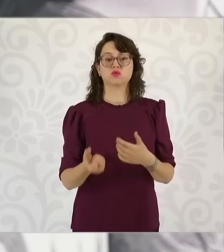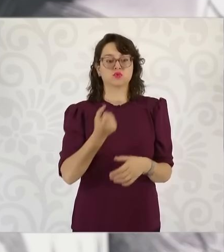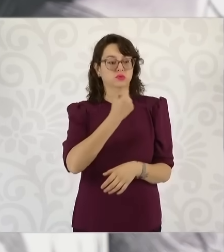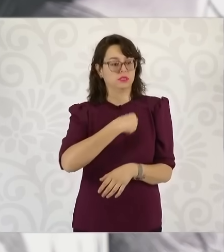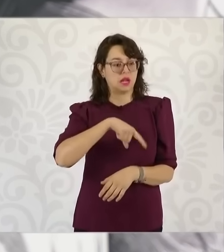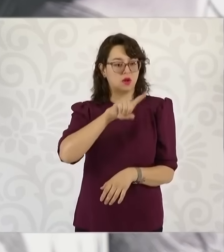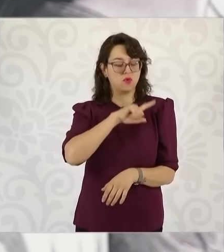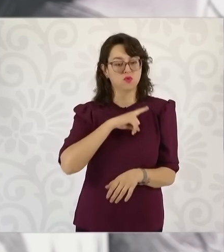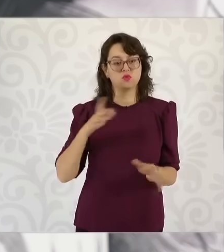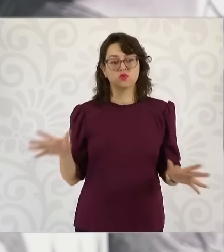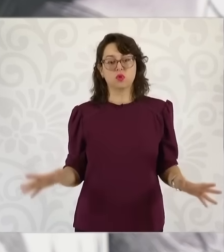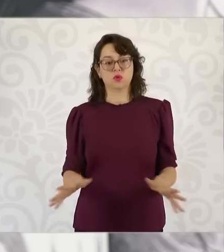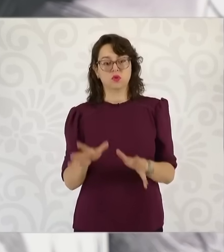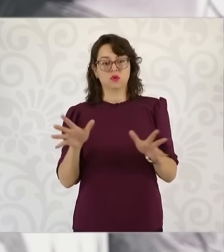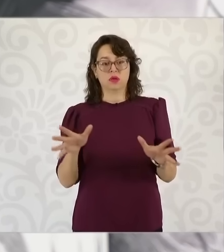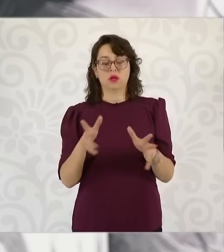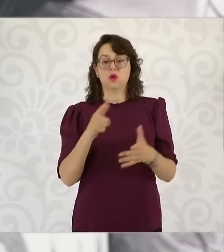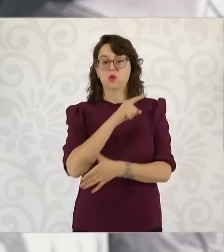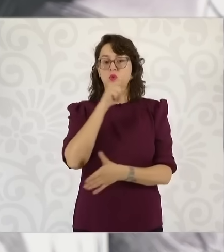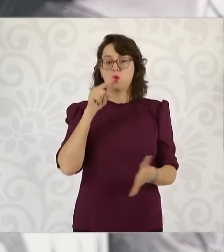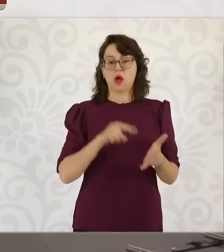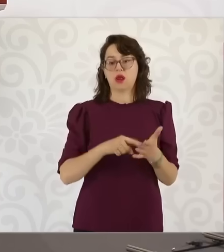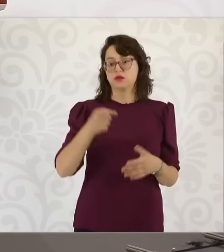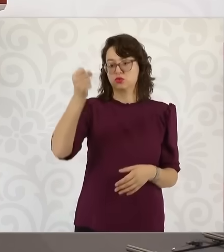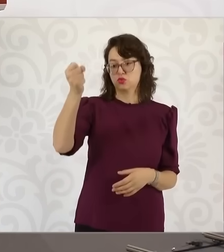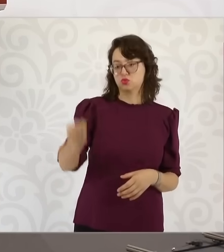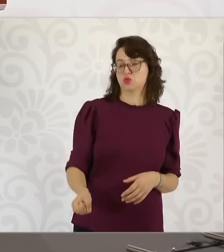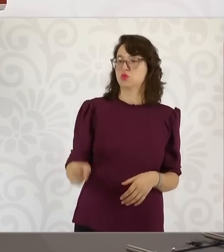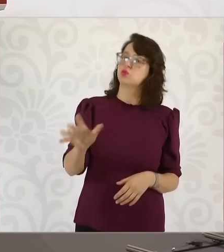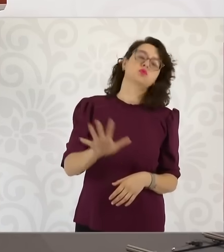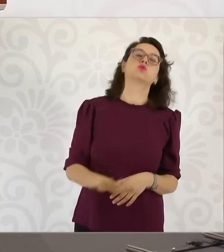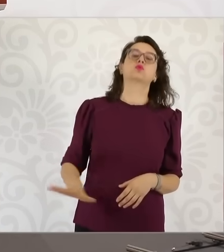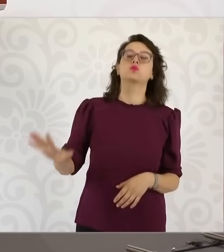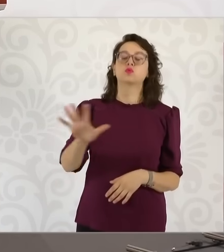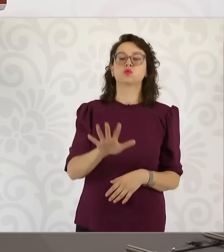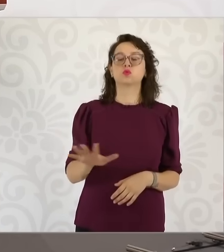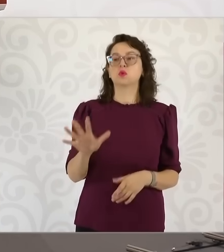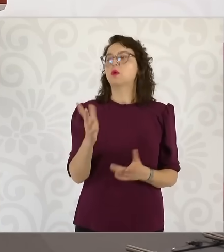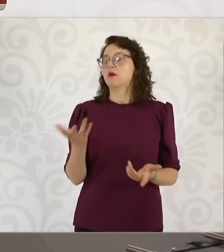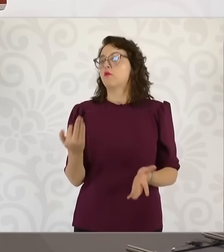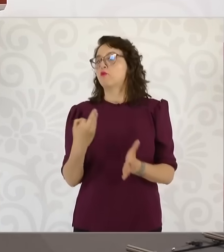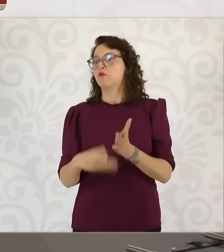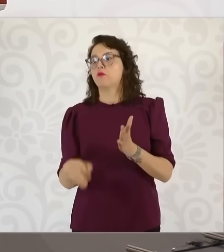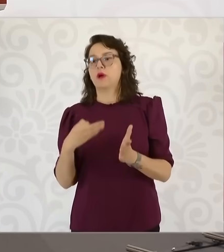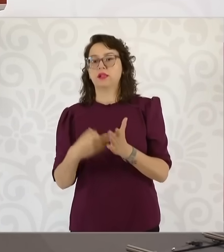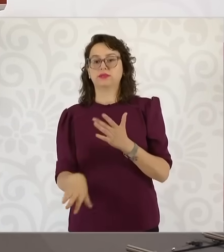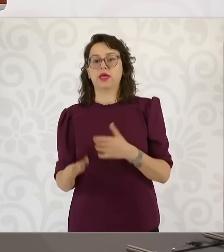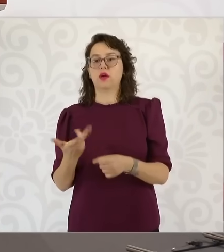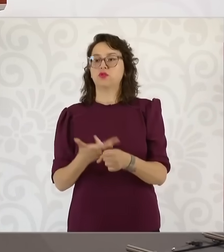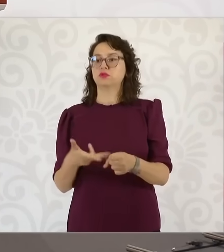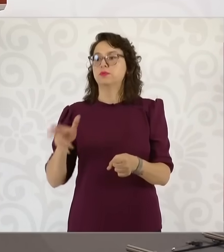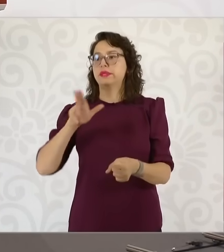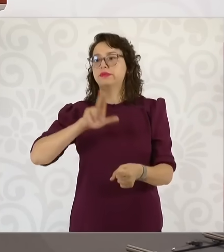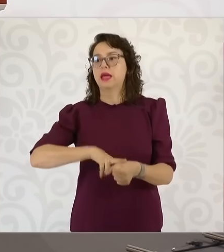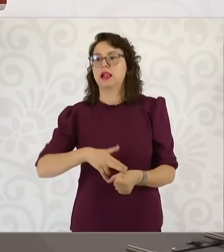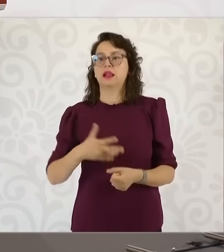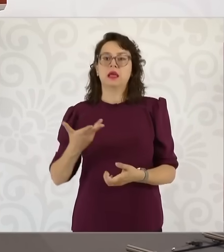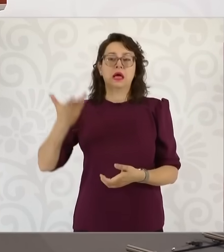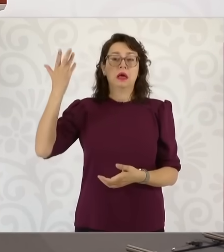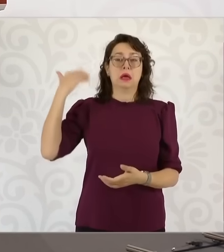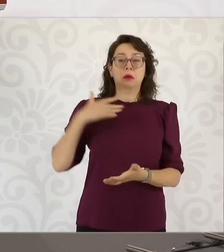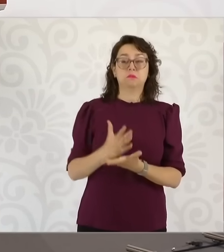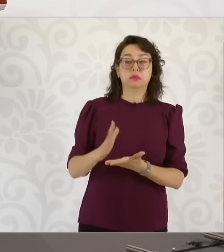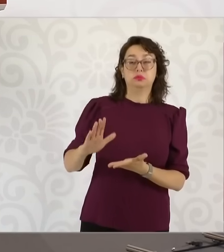salud, en las zonas del sureste del país, especialmente en zonas con mayor marginación en nuestro